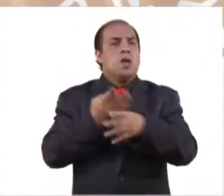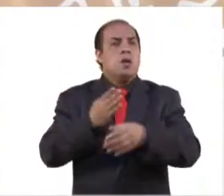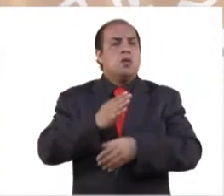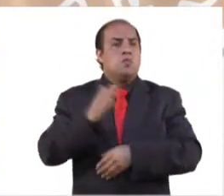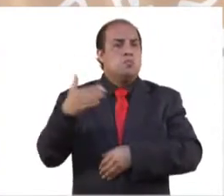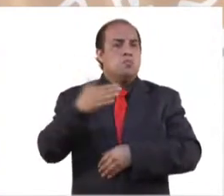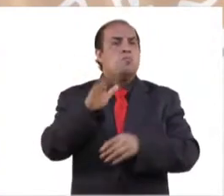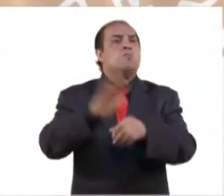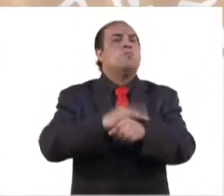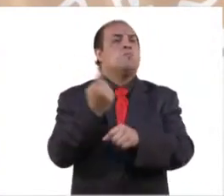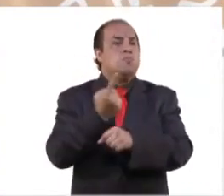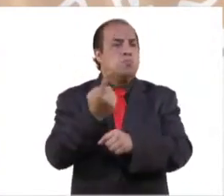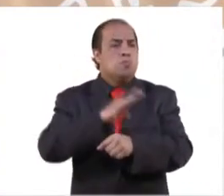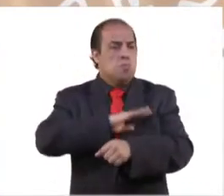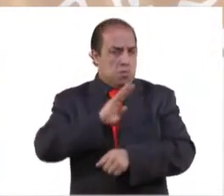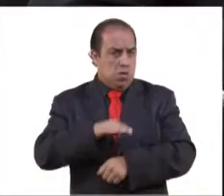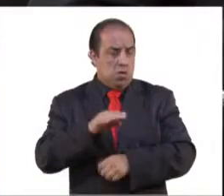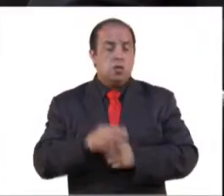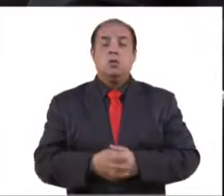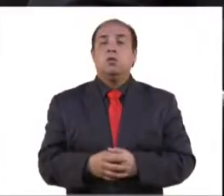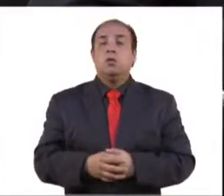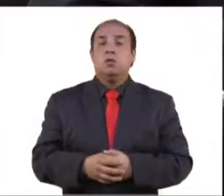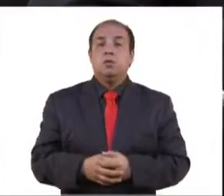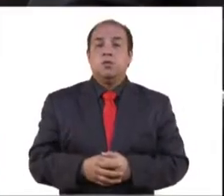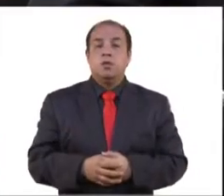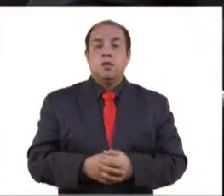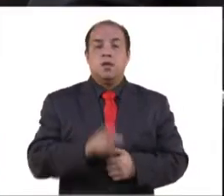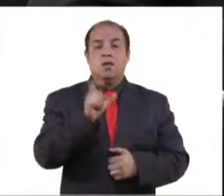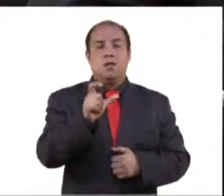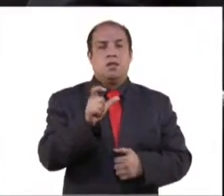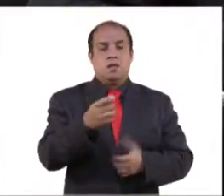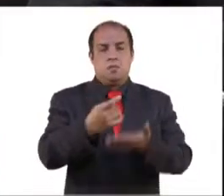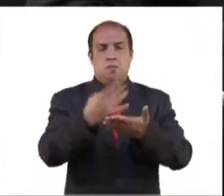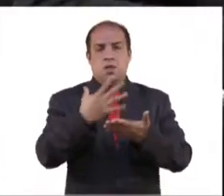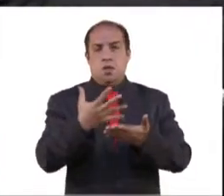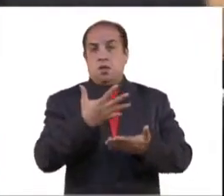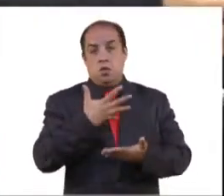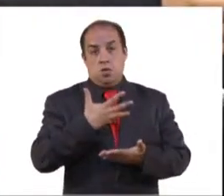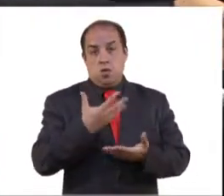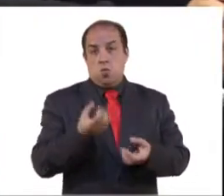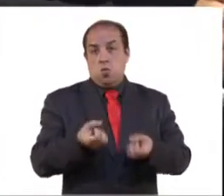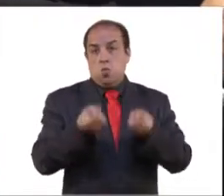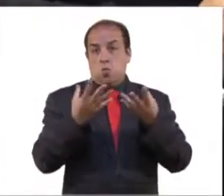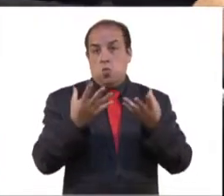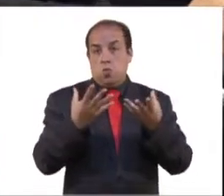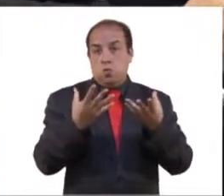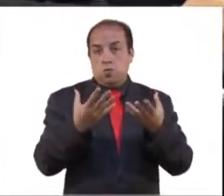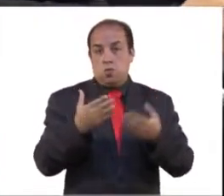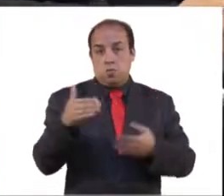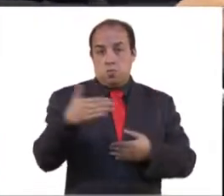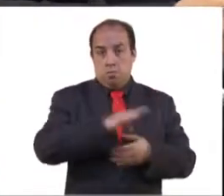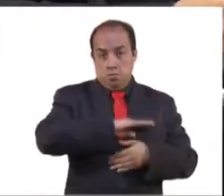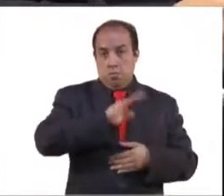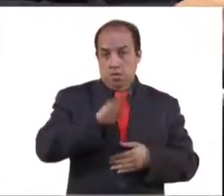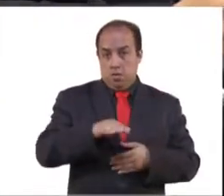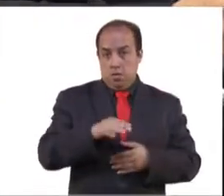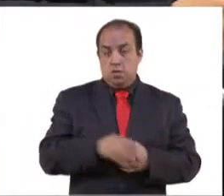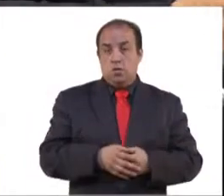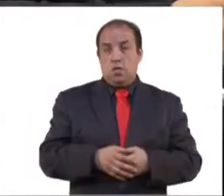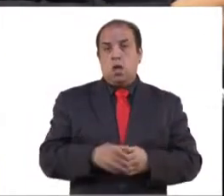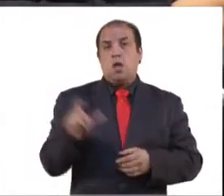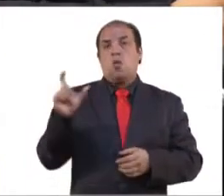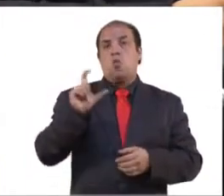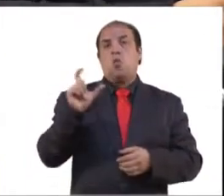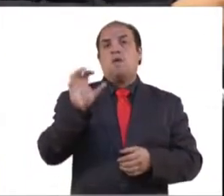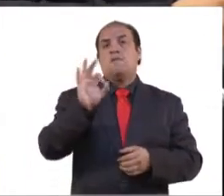Ok, la tarjeta que nos envían no precisa de cuántas cuántos peces muertos y sí, en qué